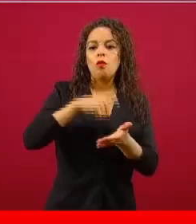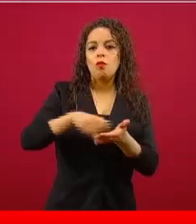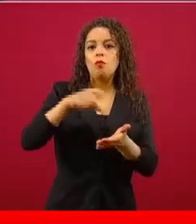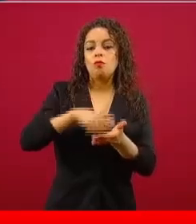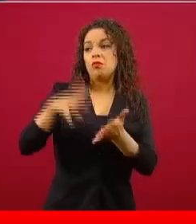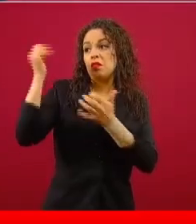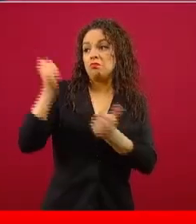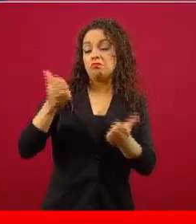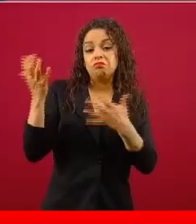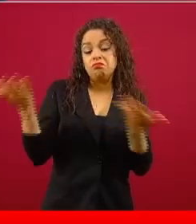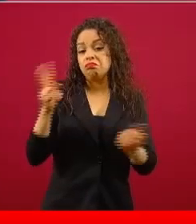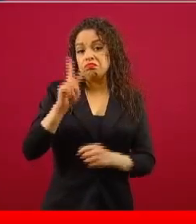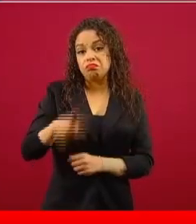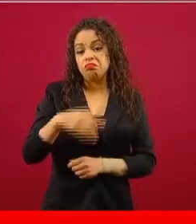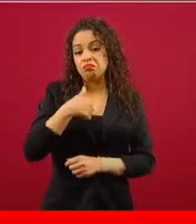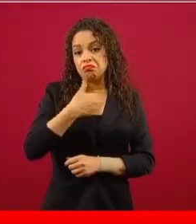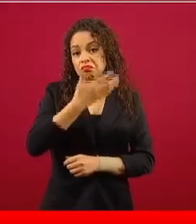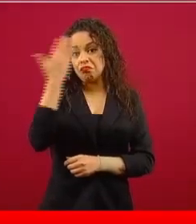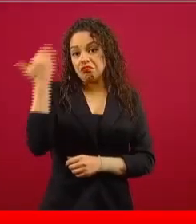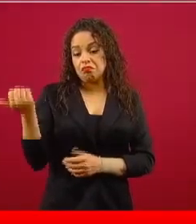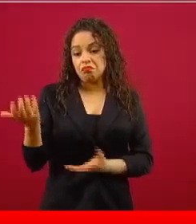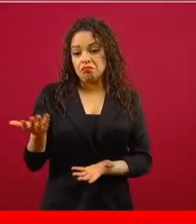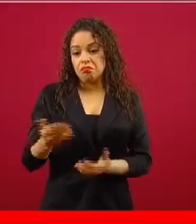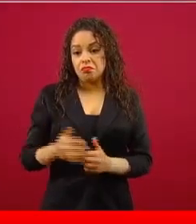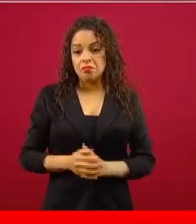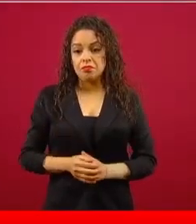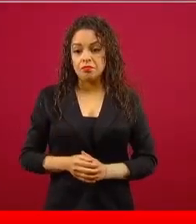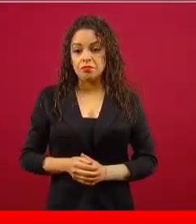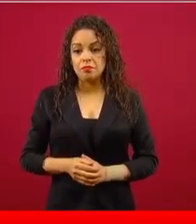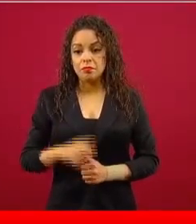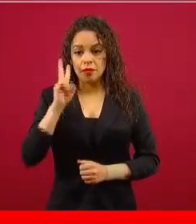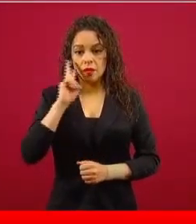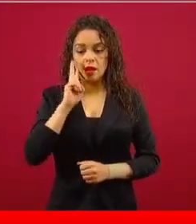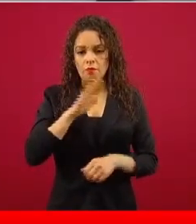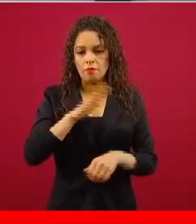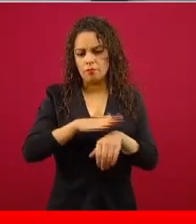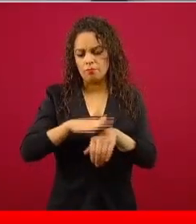informar, porque debe de haber ya